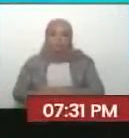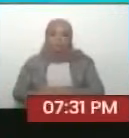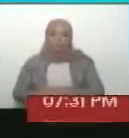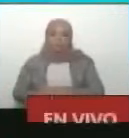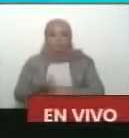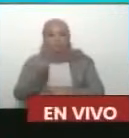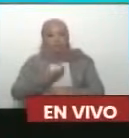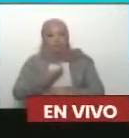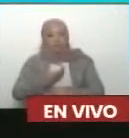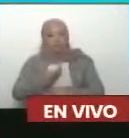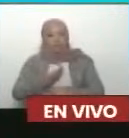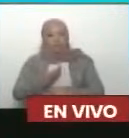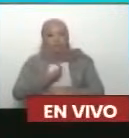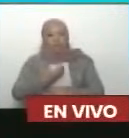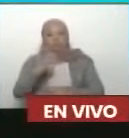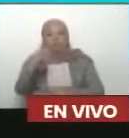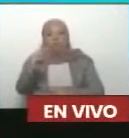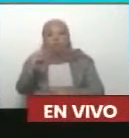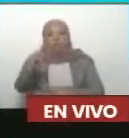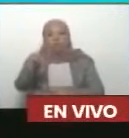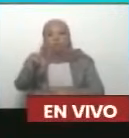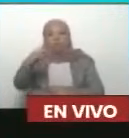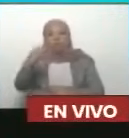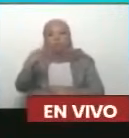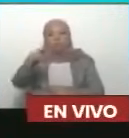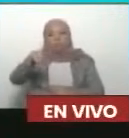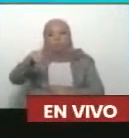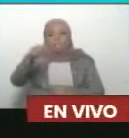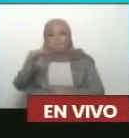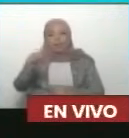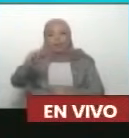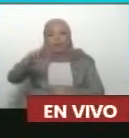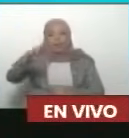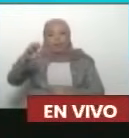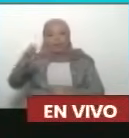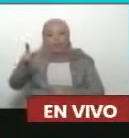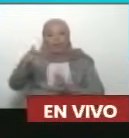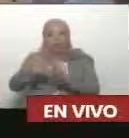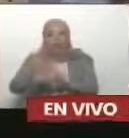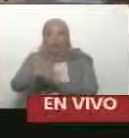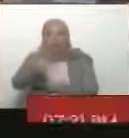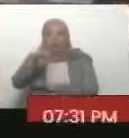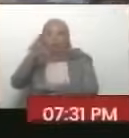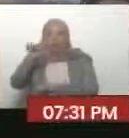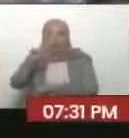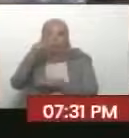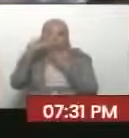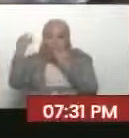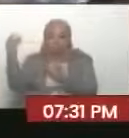El alcalde de Ocumare de la Costa, Wilmer Alexander Leal.